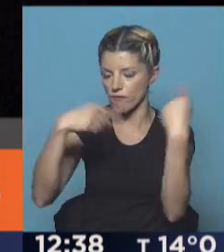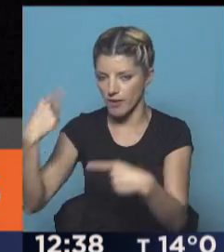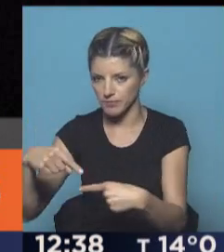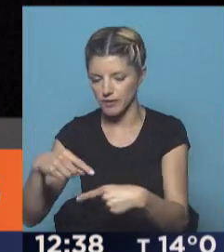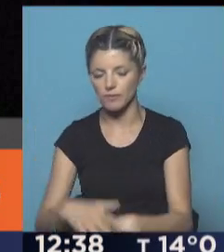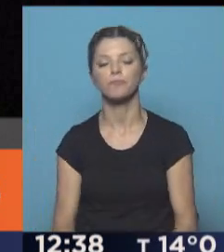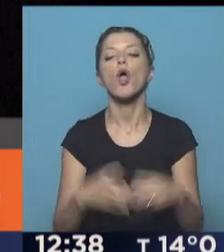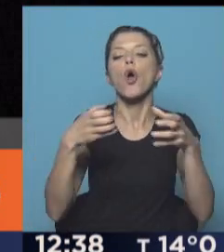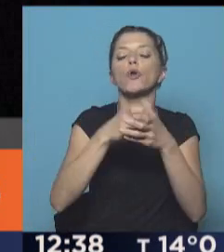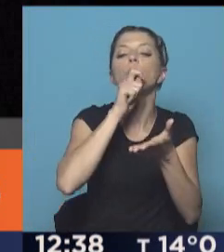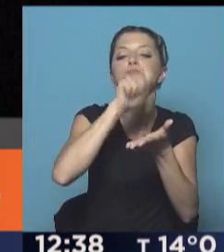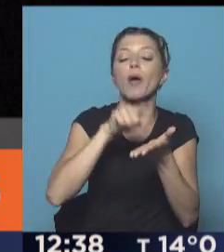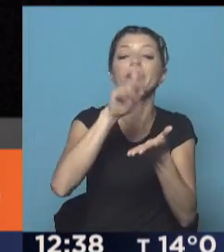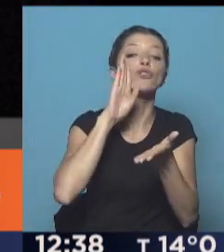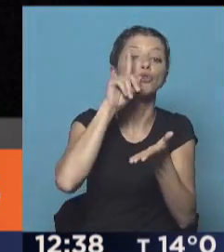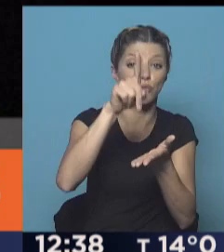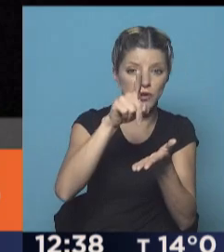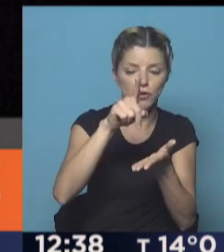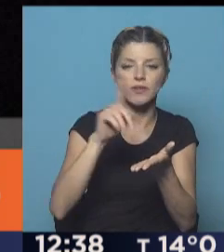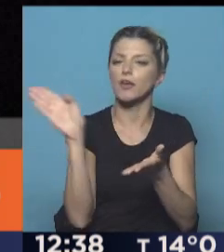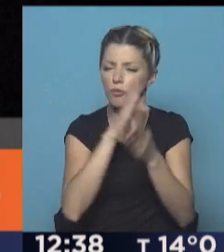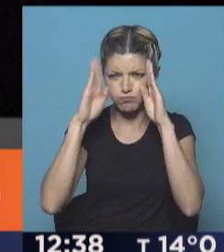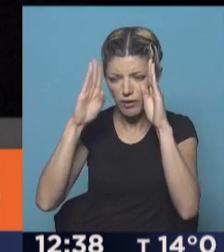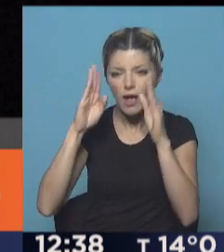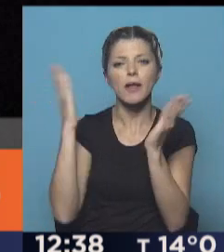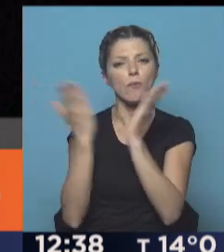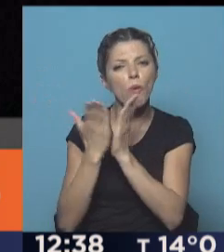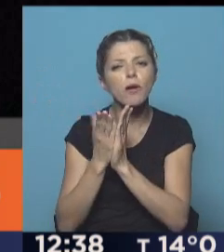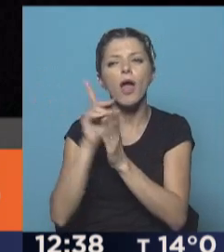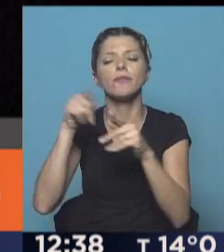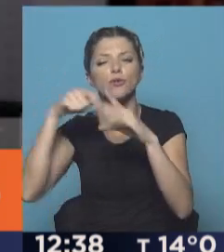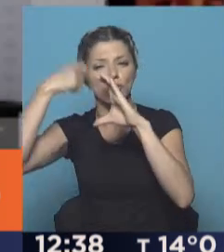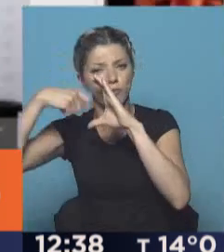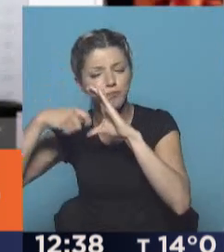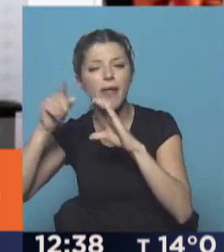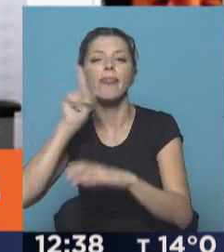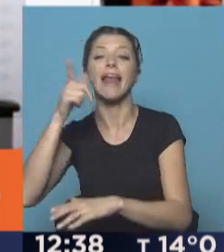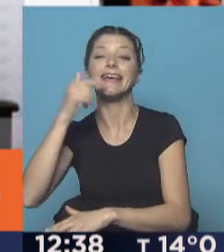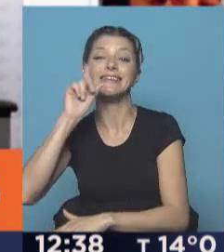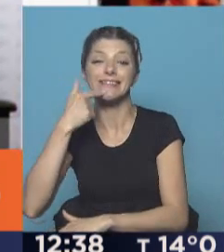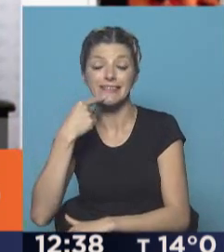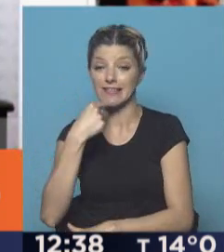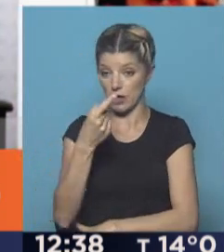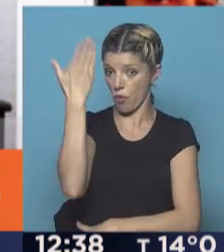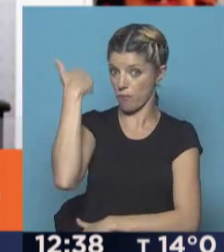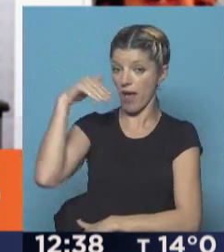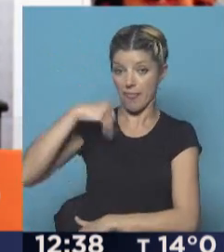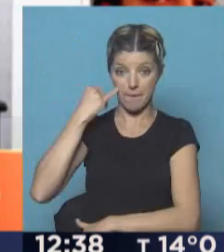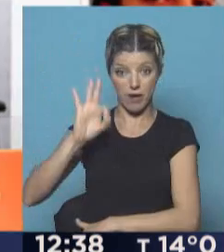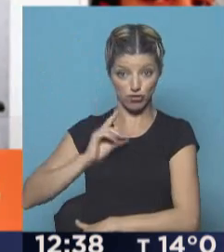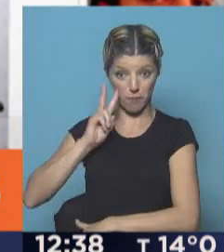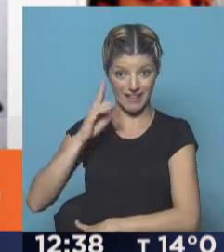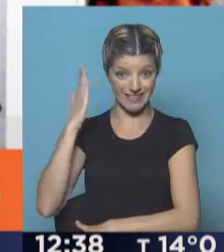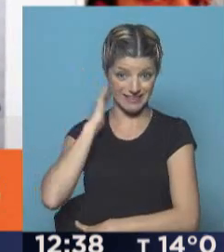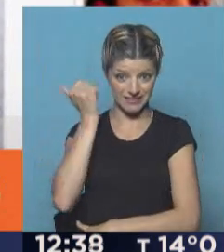estadounidense Site, dedicada a monitorear actividades yihadistas en la web, asegura que ha detectado desde mayo de 2016